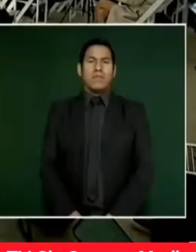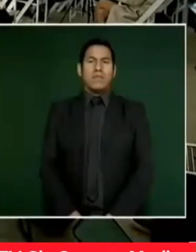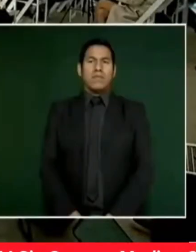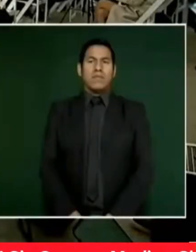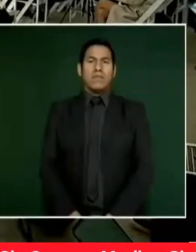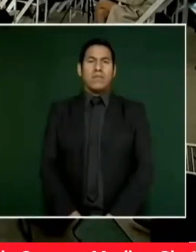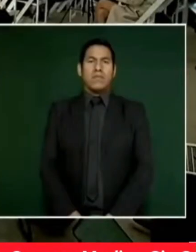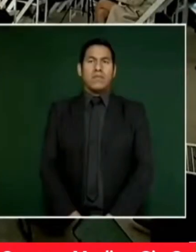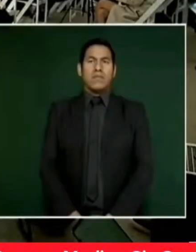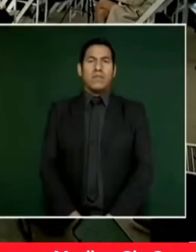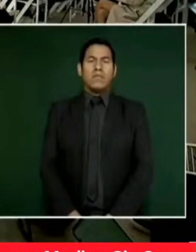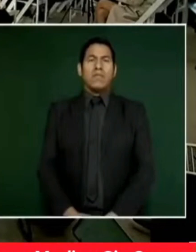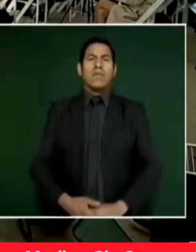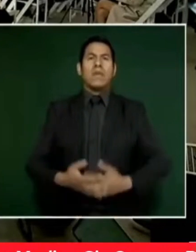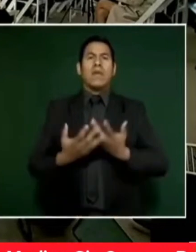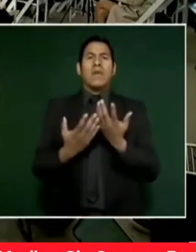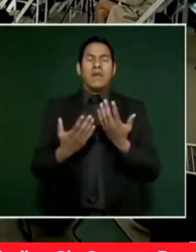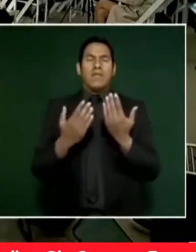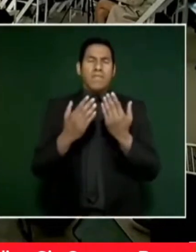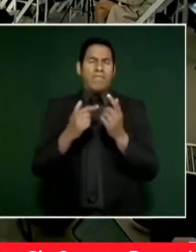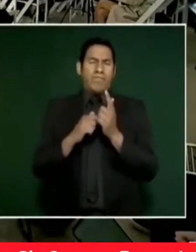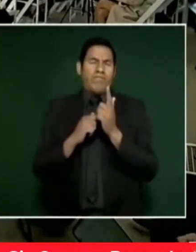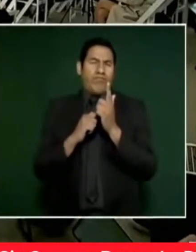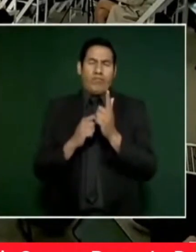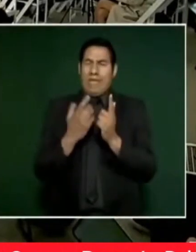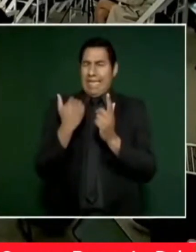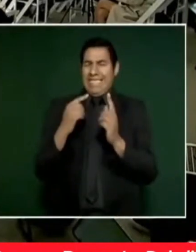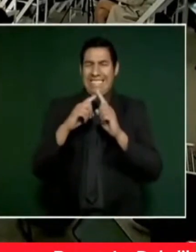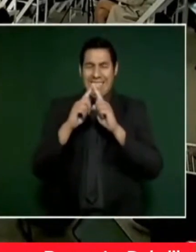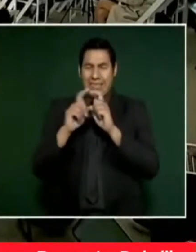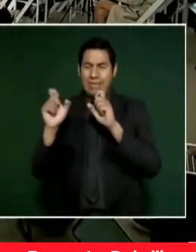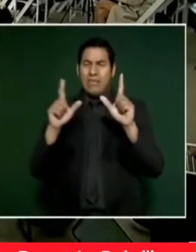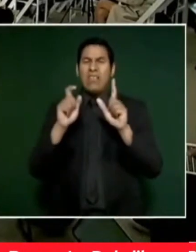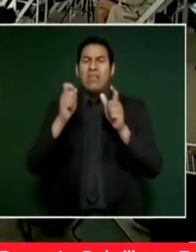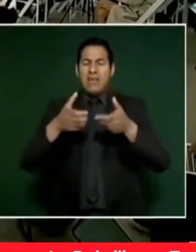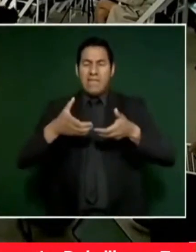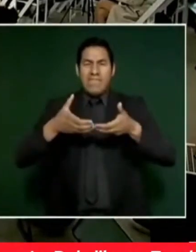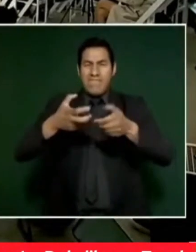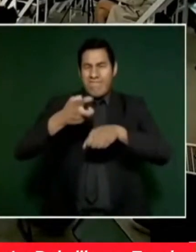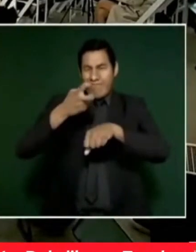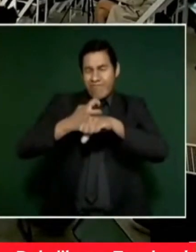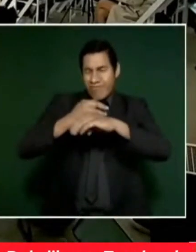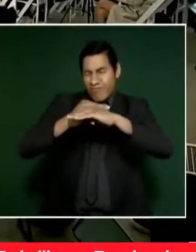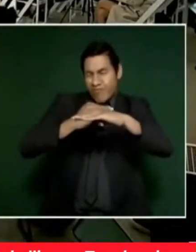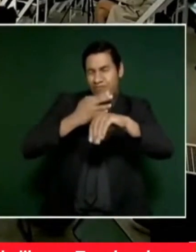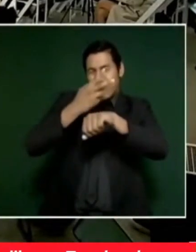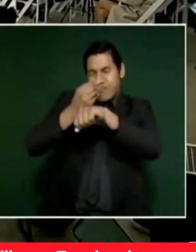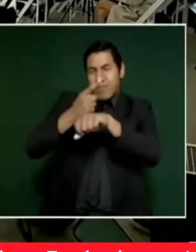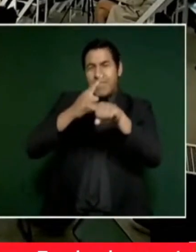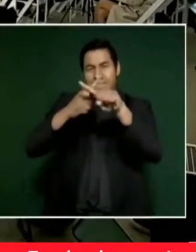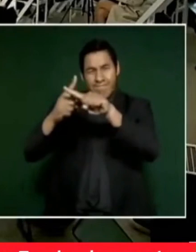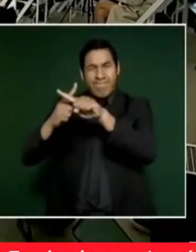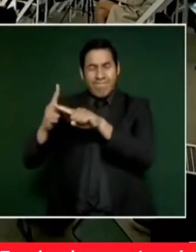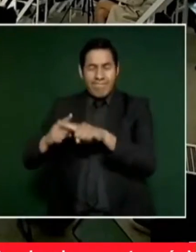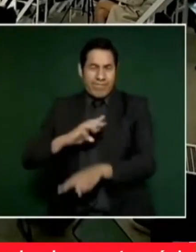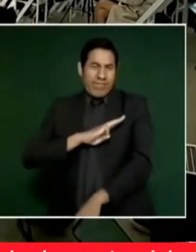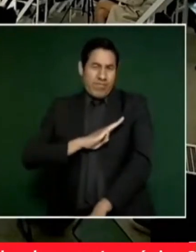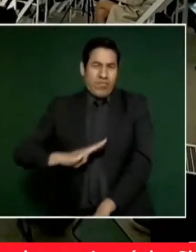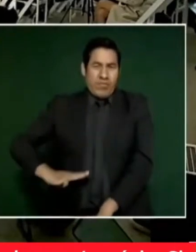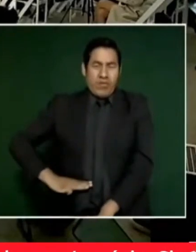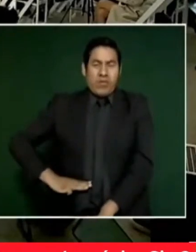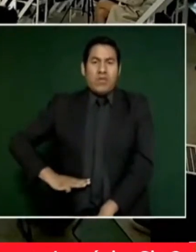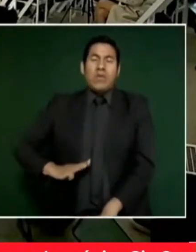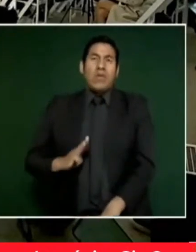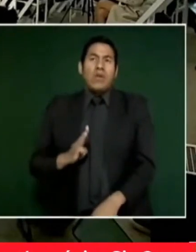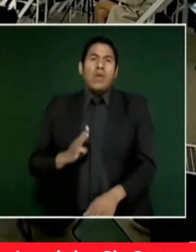condiciones. Seguida las gráficas de la pavimentación, ejemplos en algunos municipios. Y